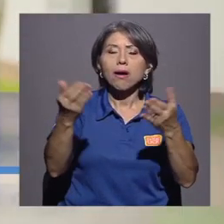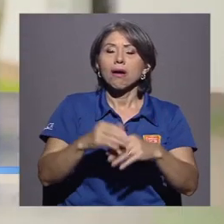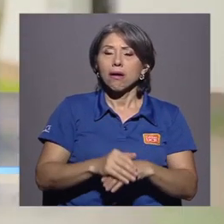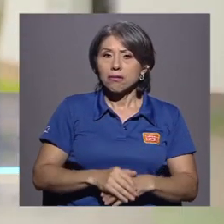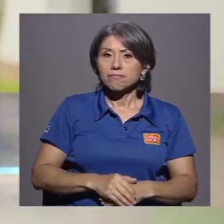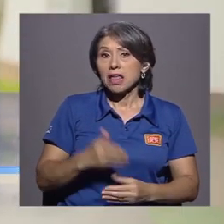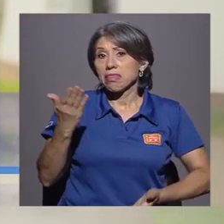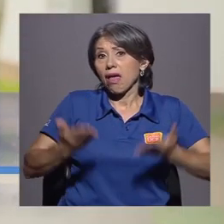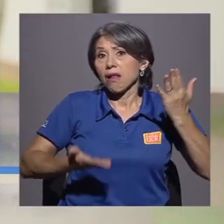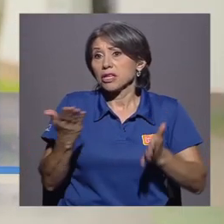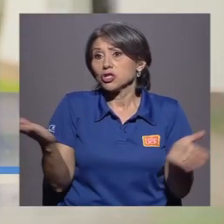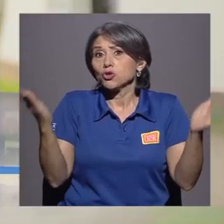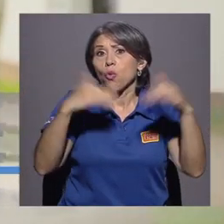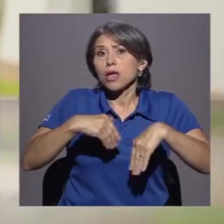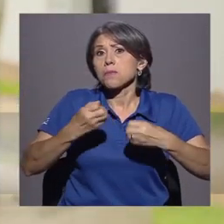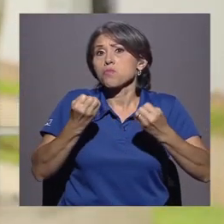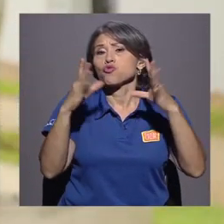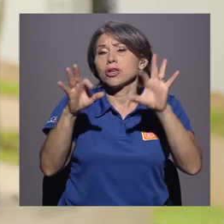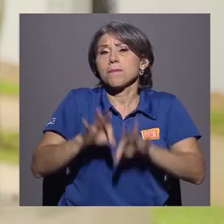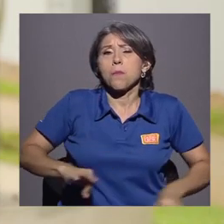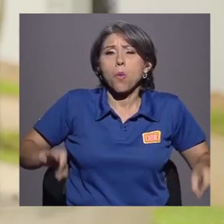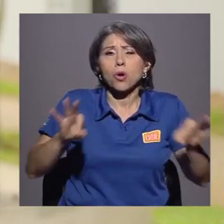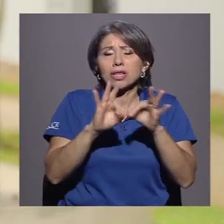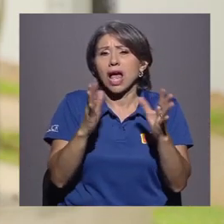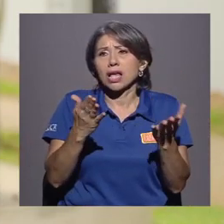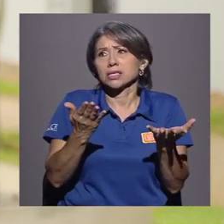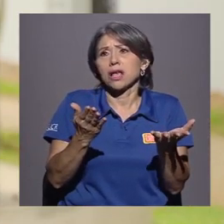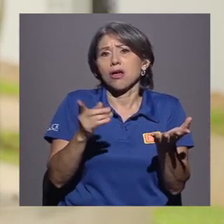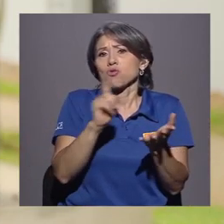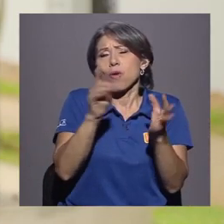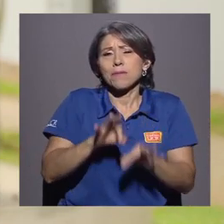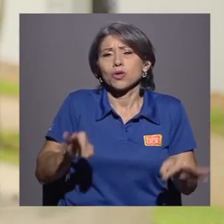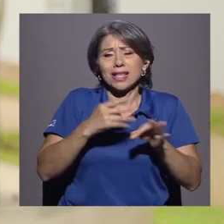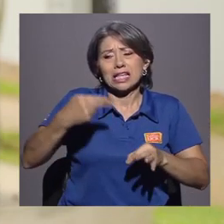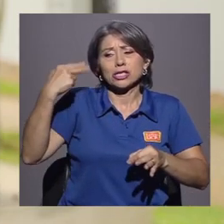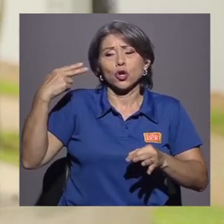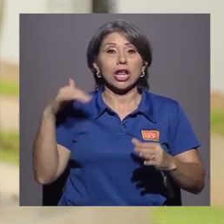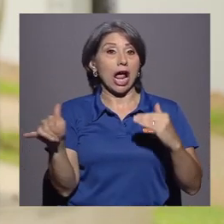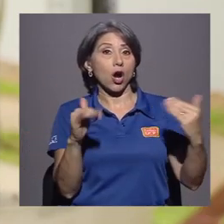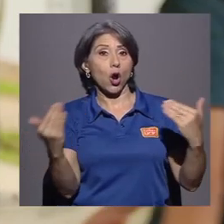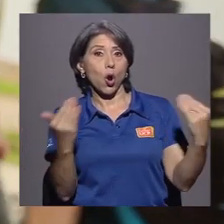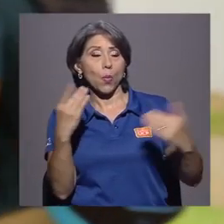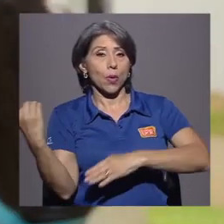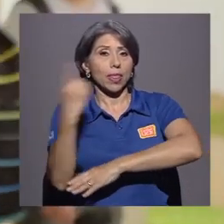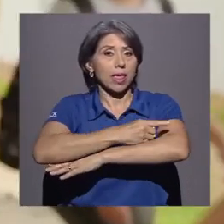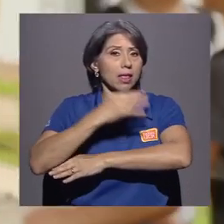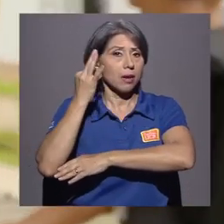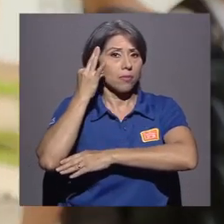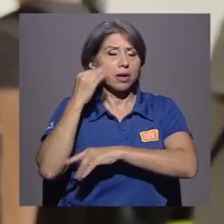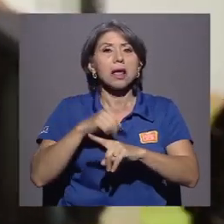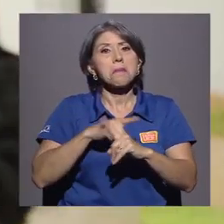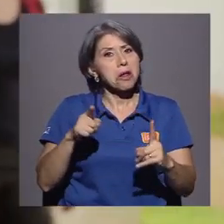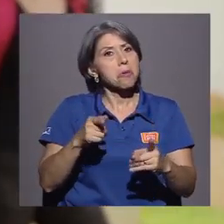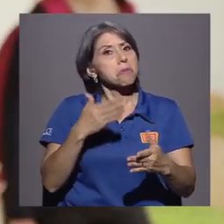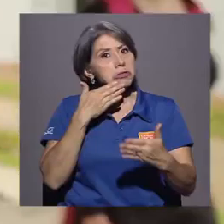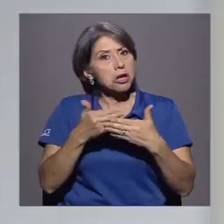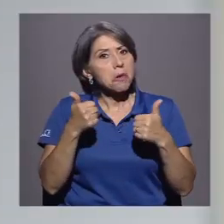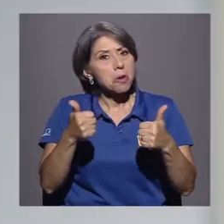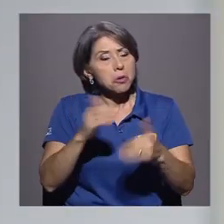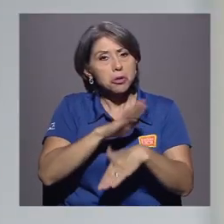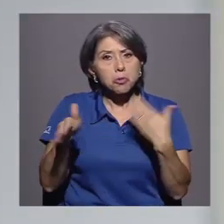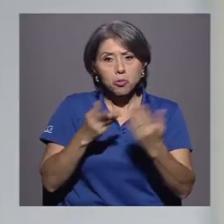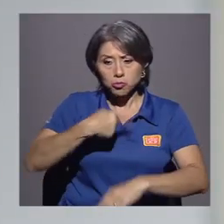Creo que tal vez no tiene tanta importancia o tanta relevancia histórica como el Día de la Mujer, pero de alguna forma estaría bueno que todos